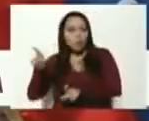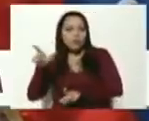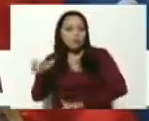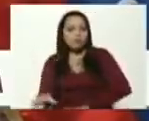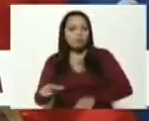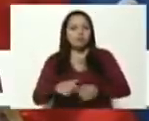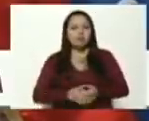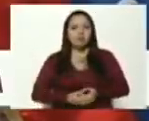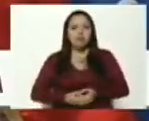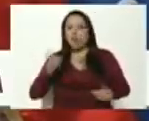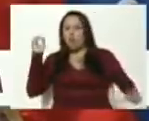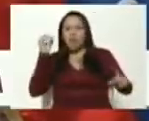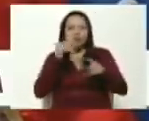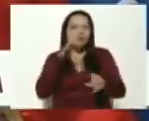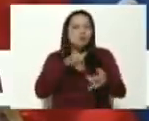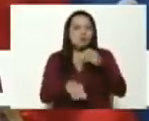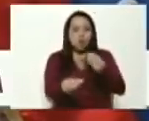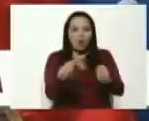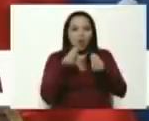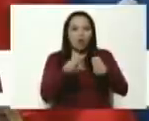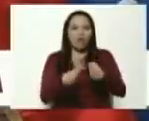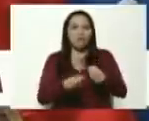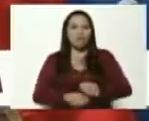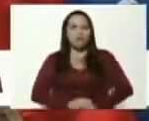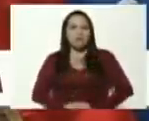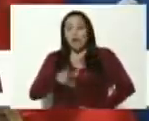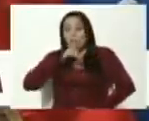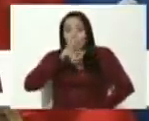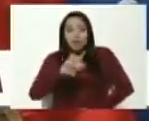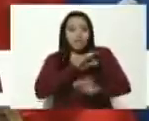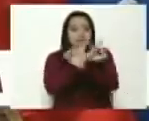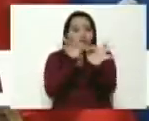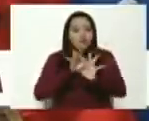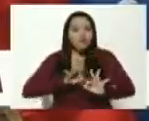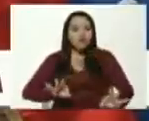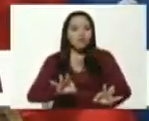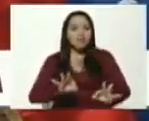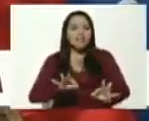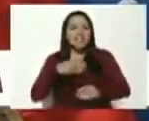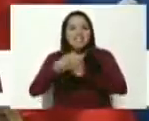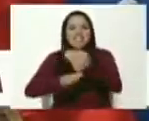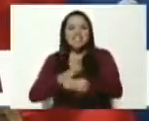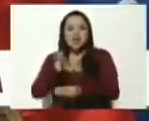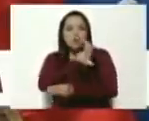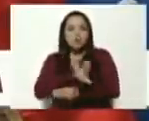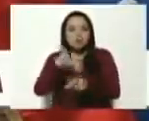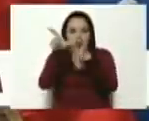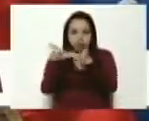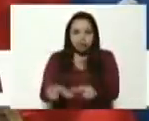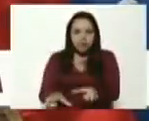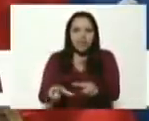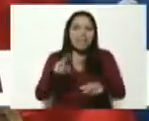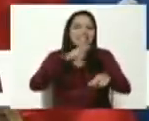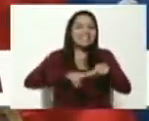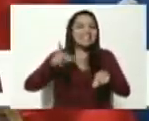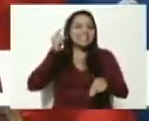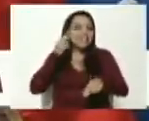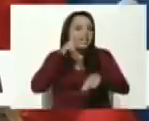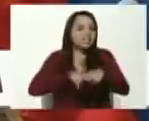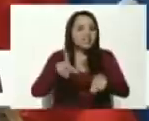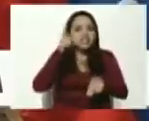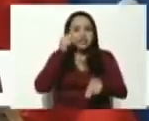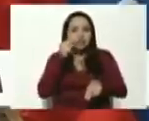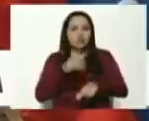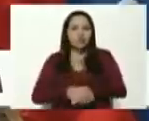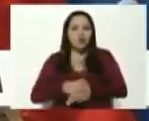esto con el fin último depravado y aberrante de la explotación contra ese niño, contra esa niña,